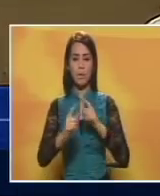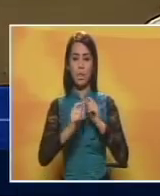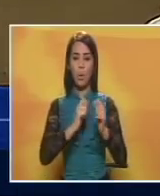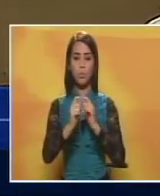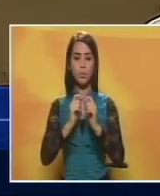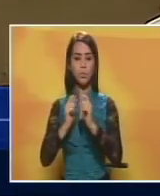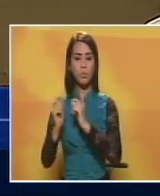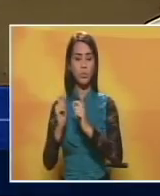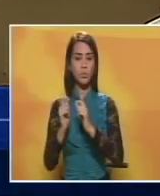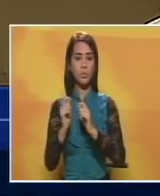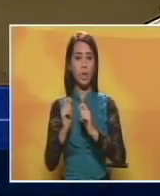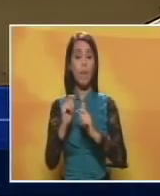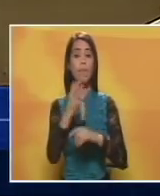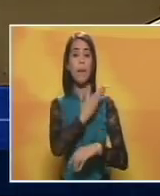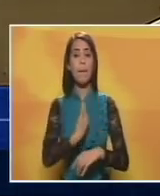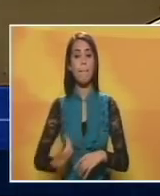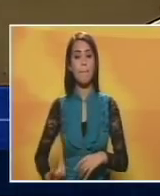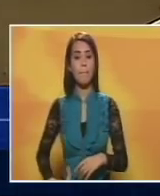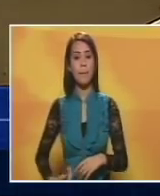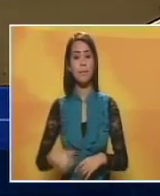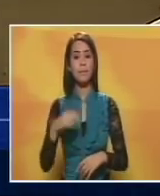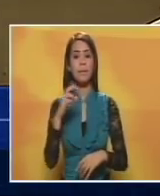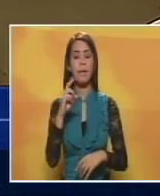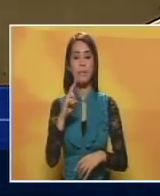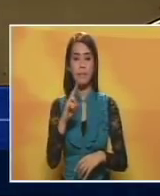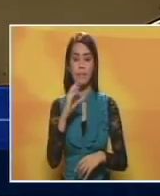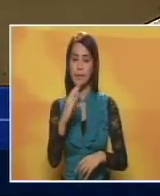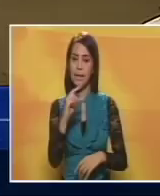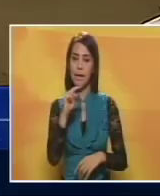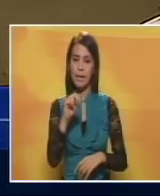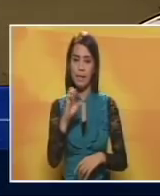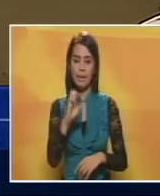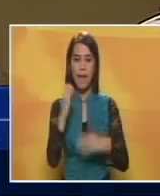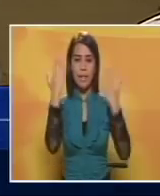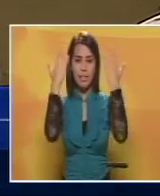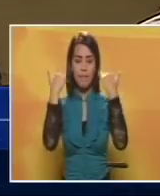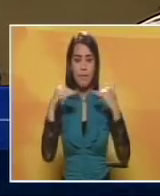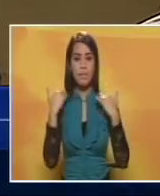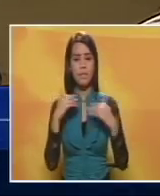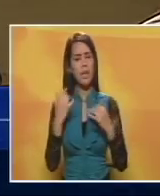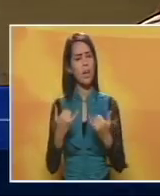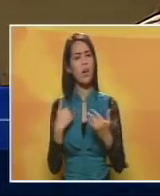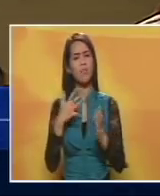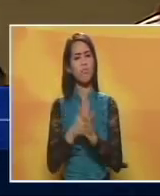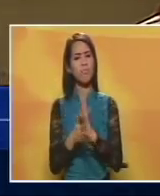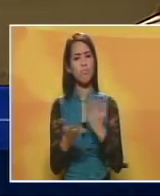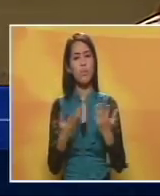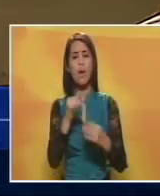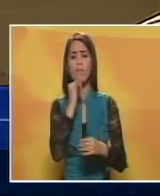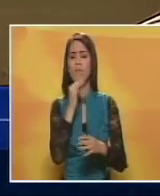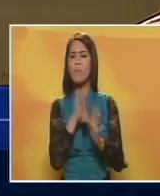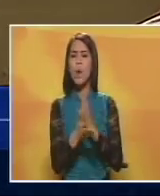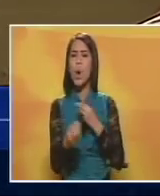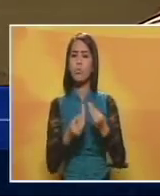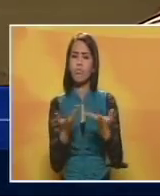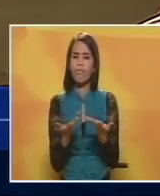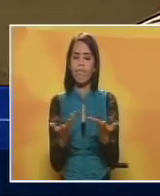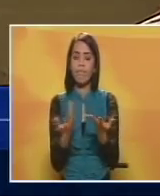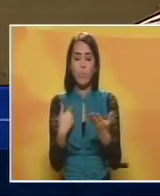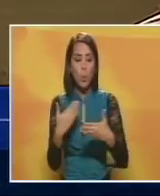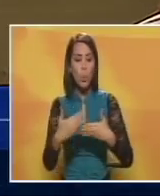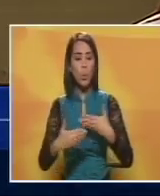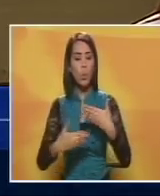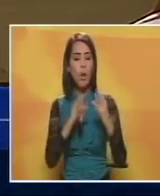rueda de prensa de la presidenta del Consejo Nacional Electoral, Tibisay Lucena, en la que se espere que informe cómo avanza